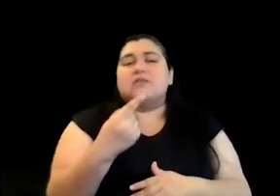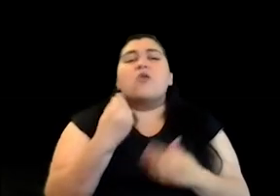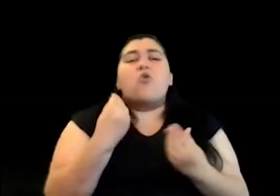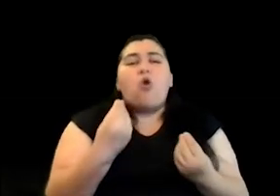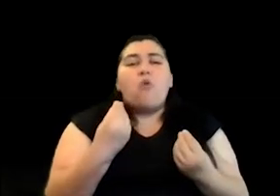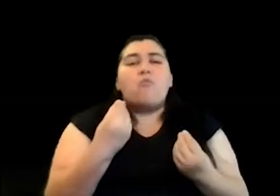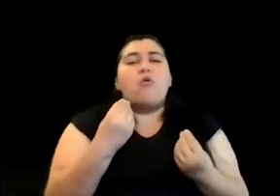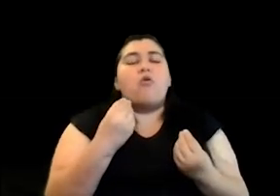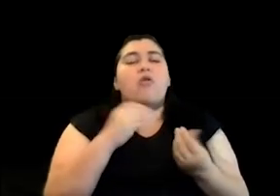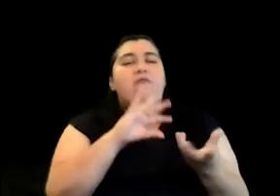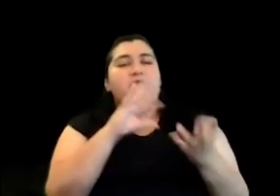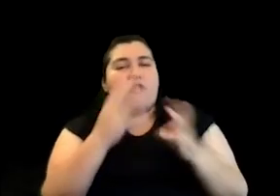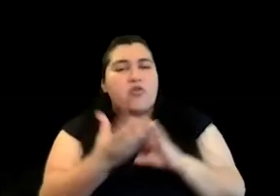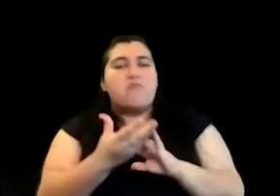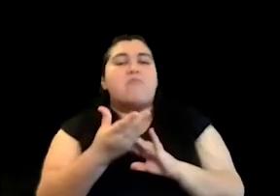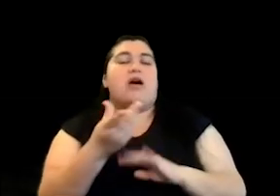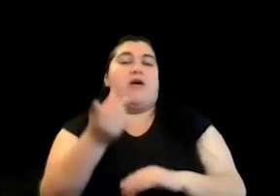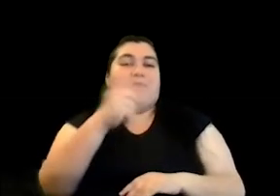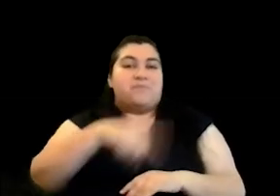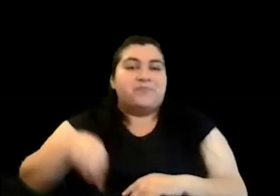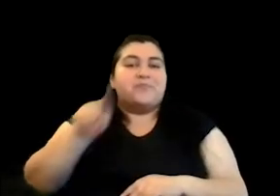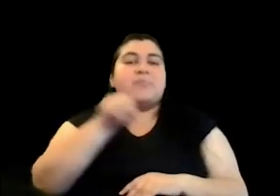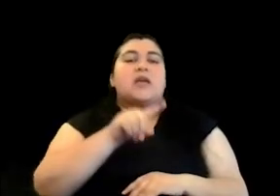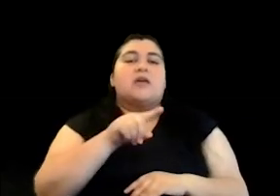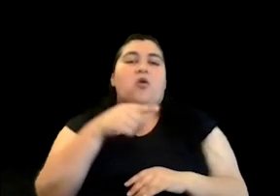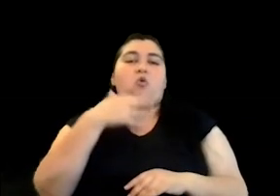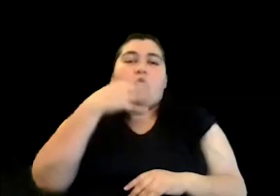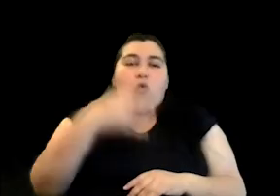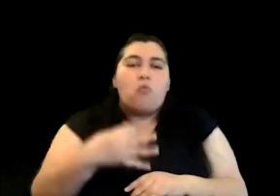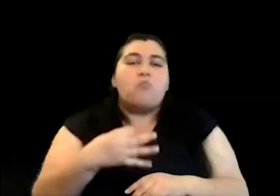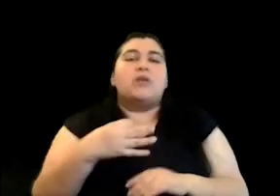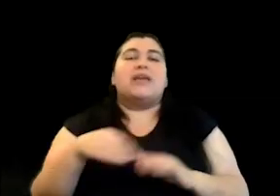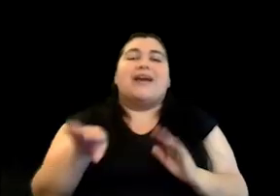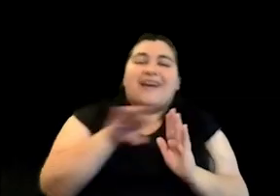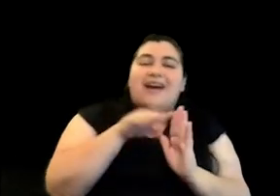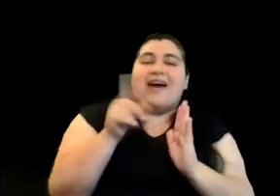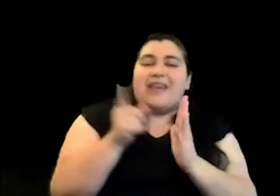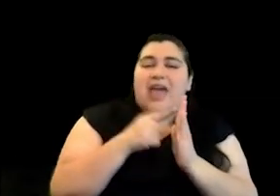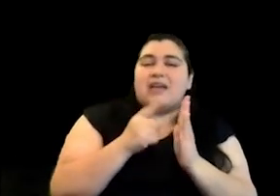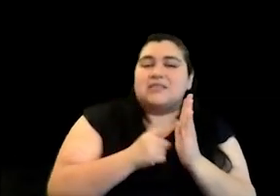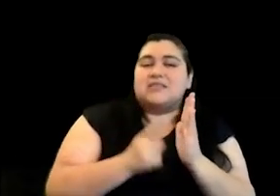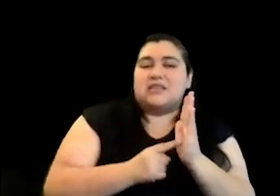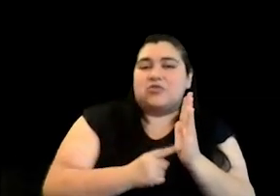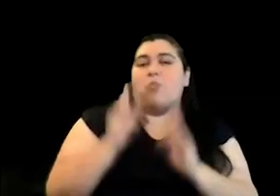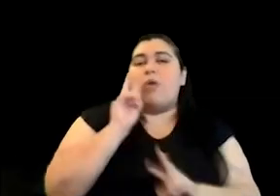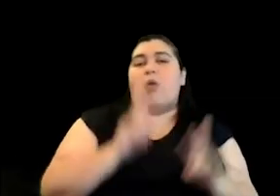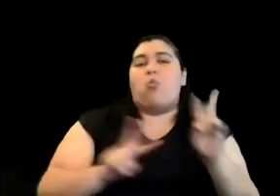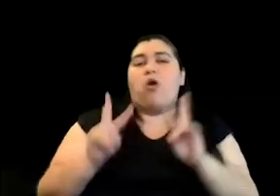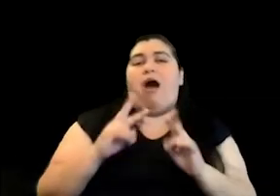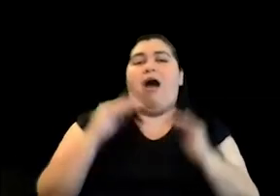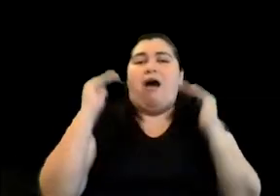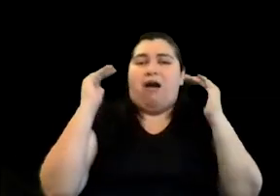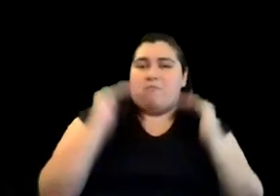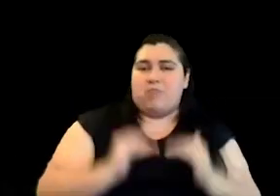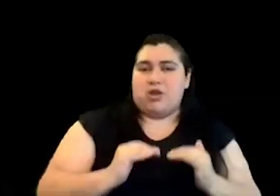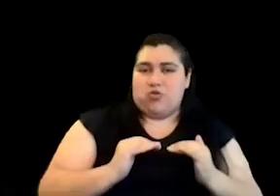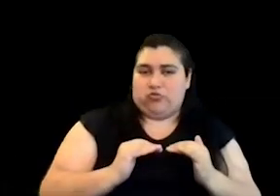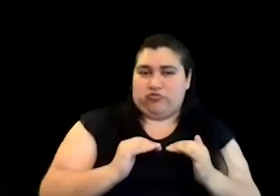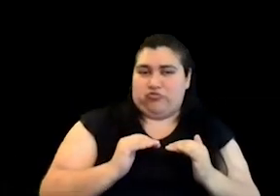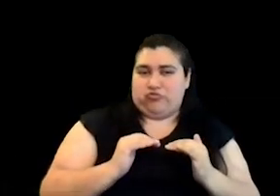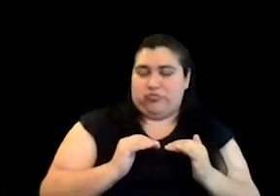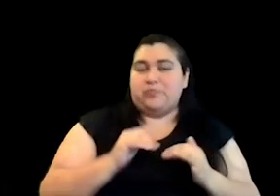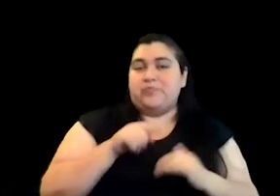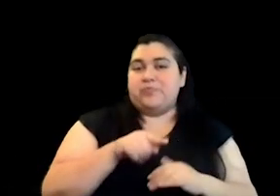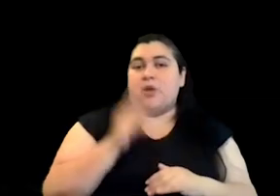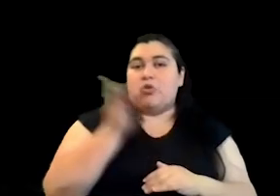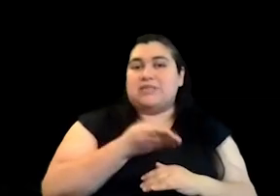opción que debían cumplir y los requisitos para una reducción. A esto, la Resolución